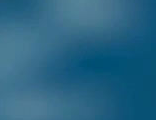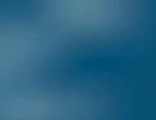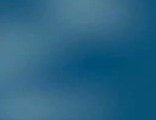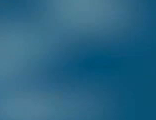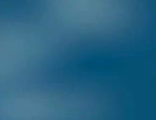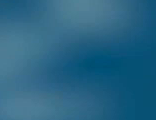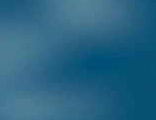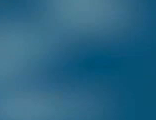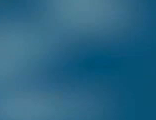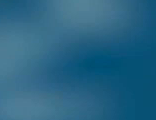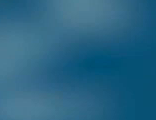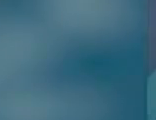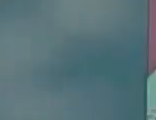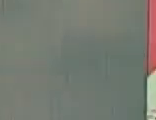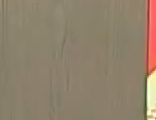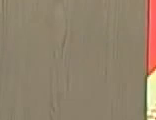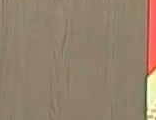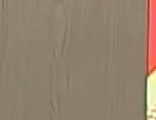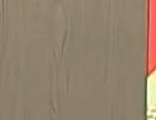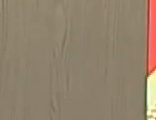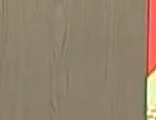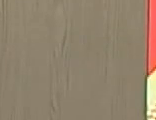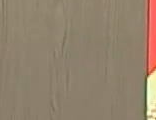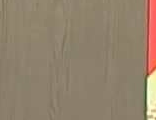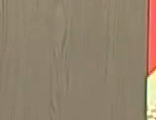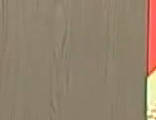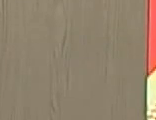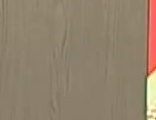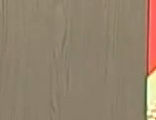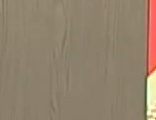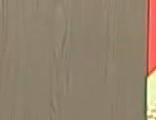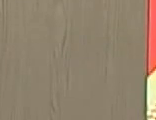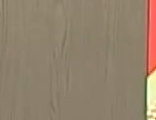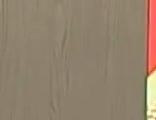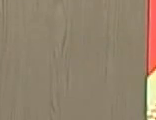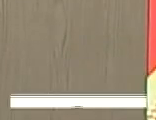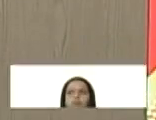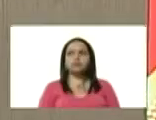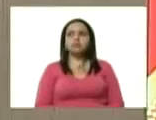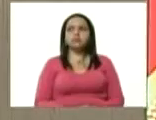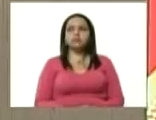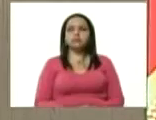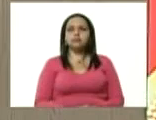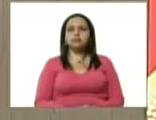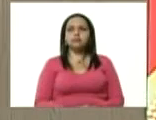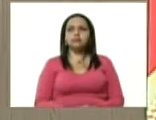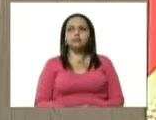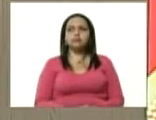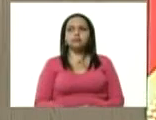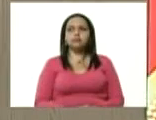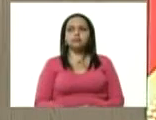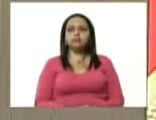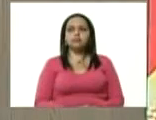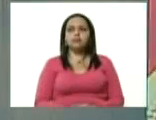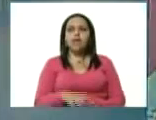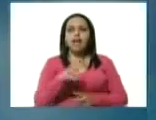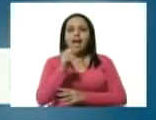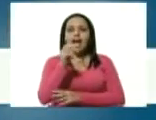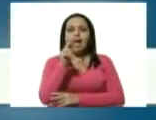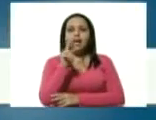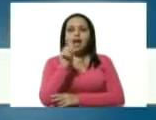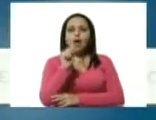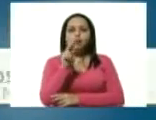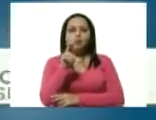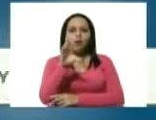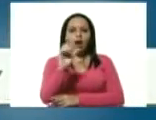el norte de Santander, 323 casos. Y en el Arauca, 76